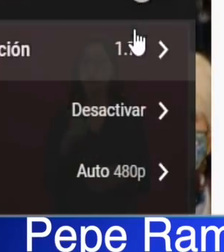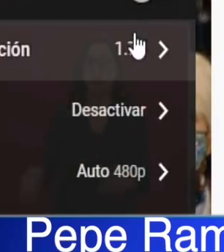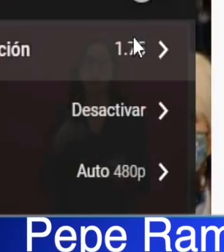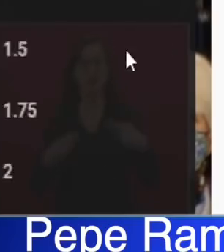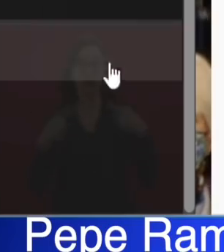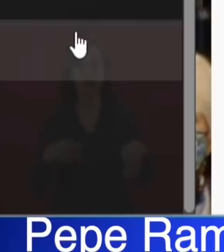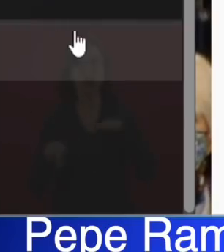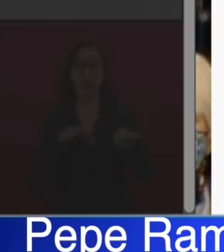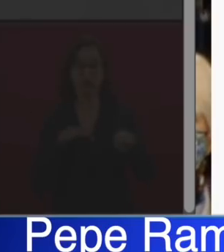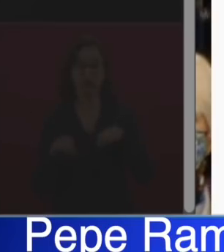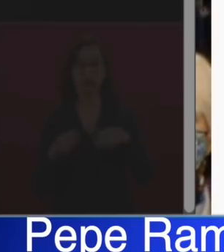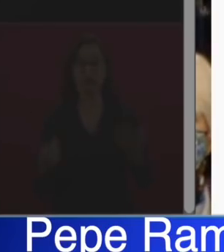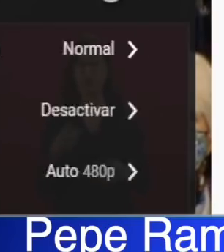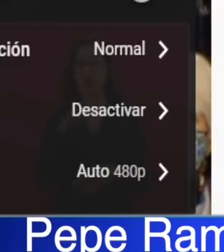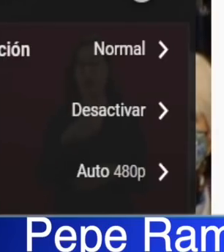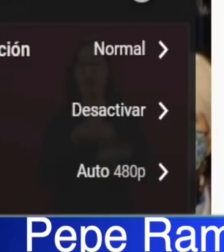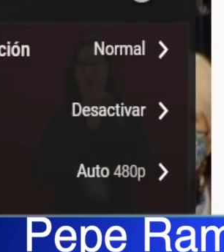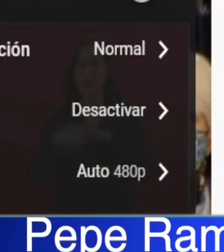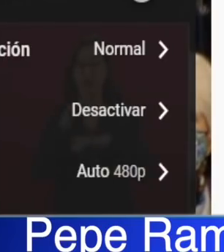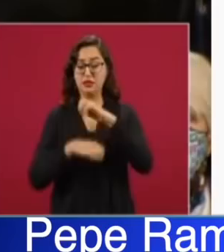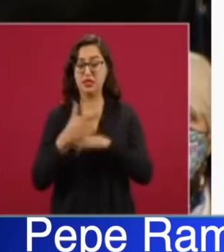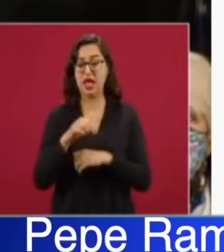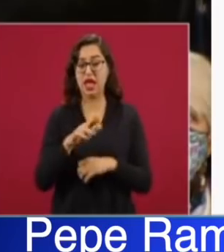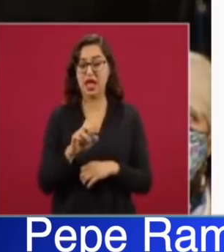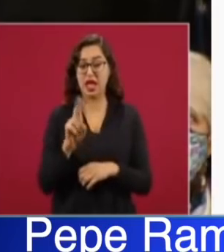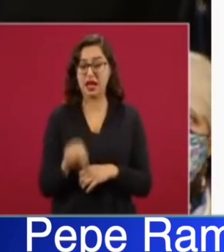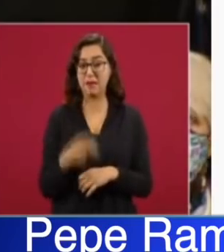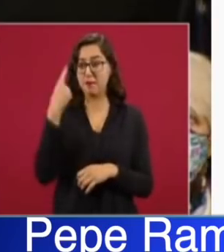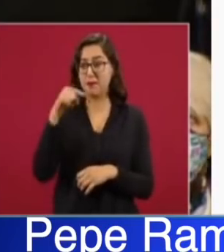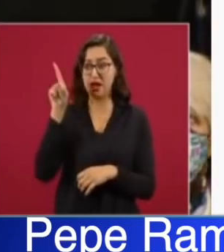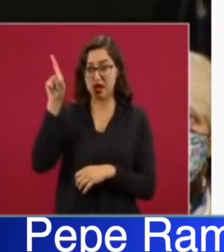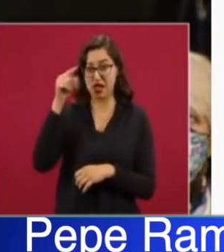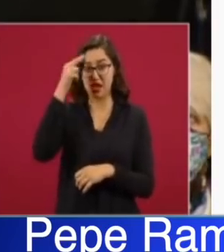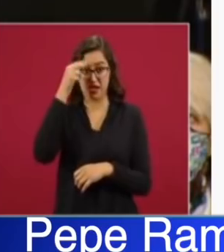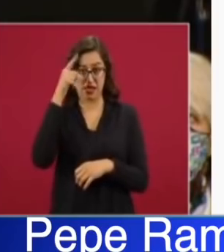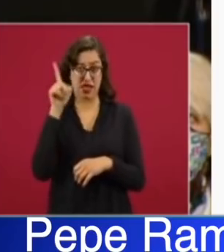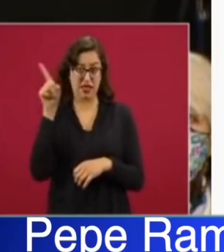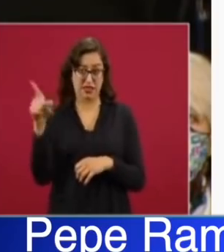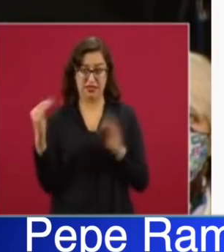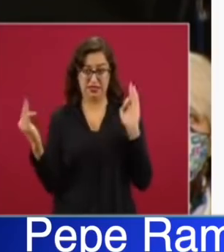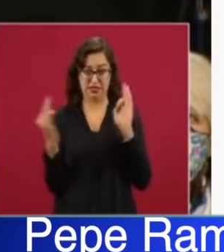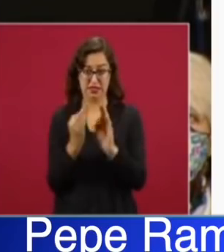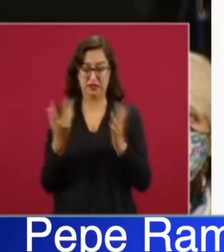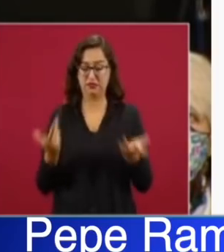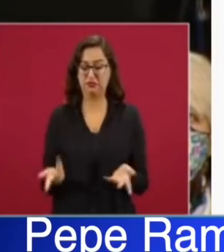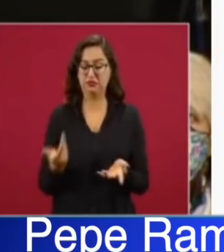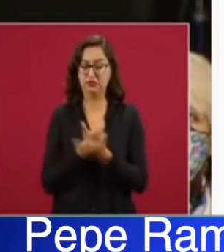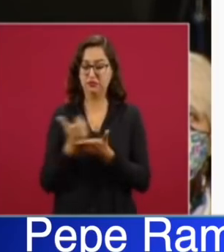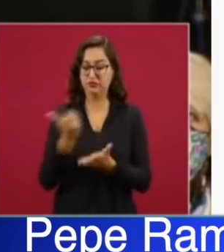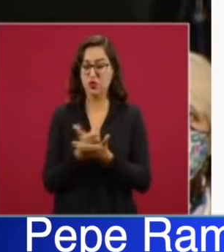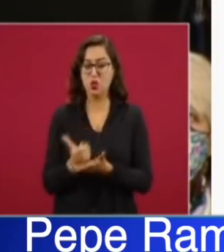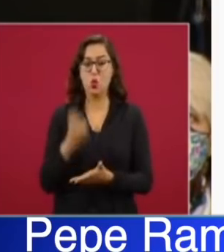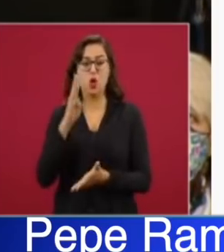empleados que están a cargo, que contrató la empresa Herlim en el Palacio de Bellas Artes, empleados que casi ganan